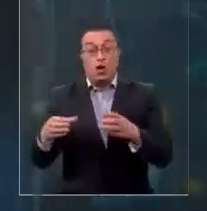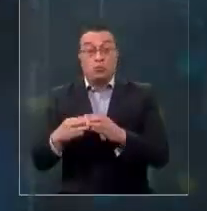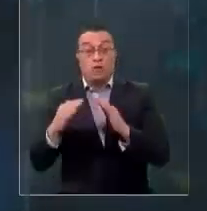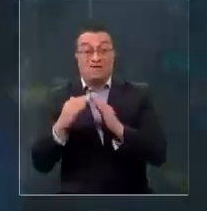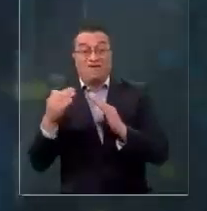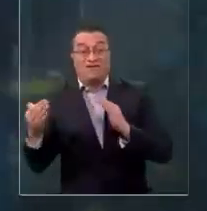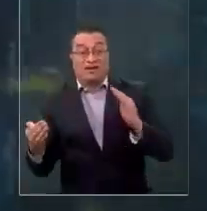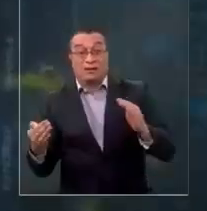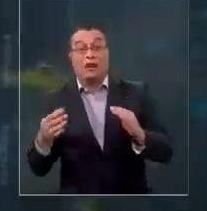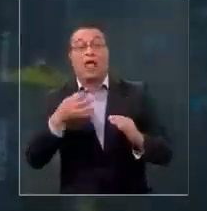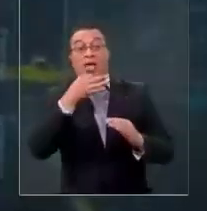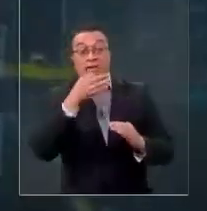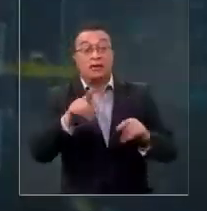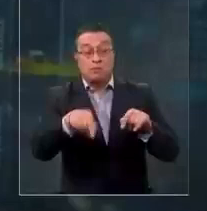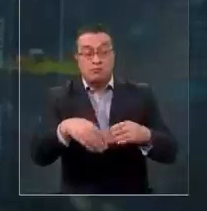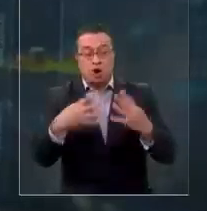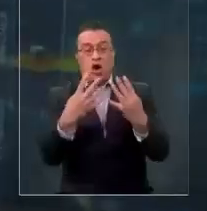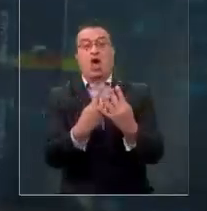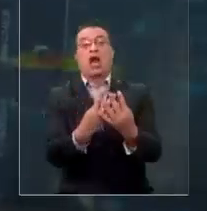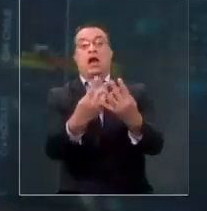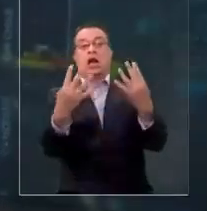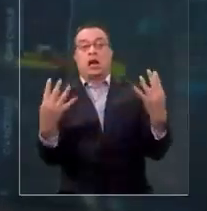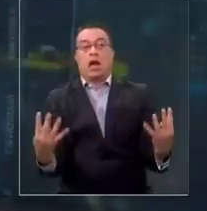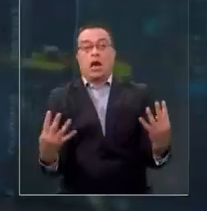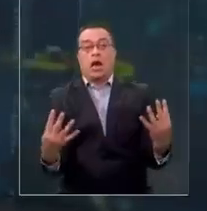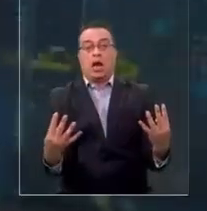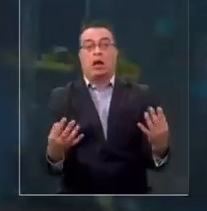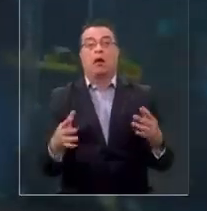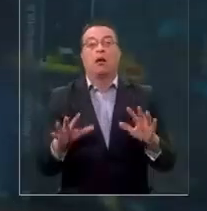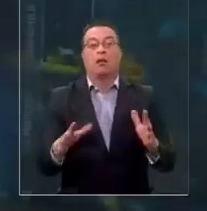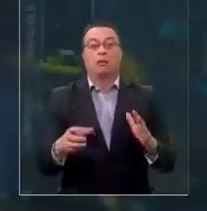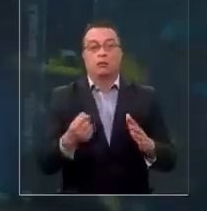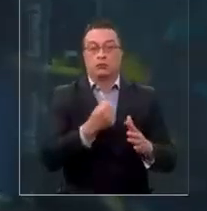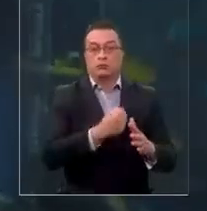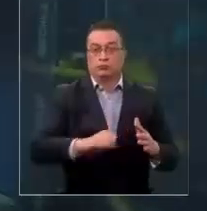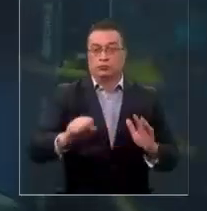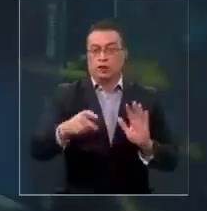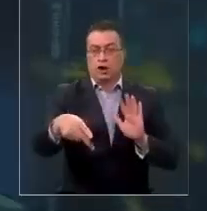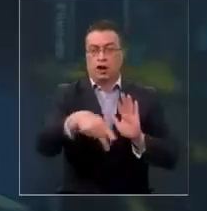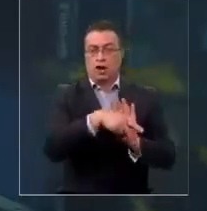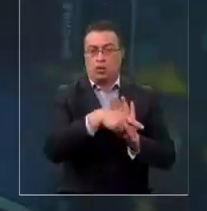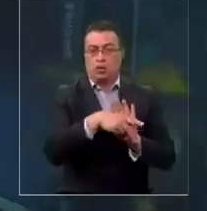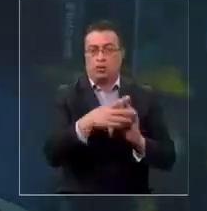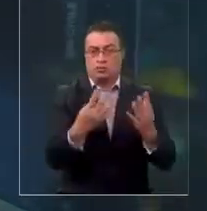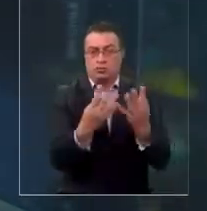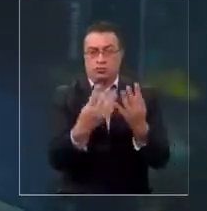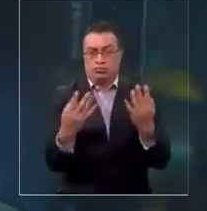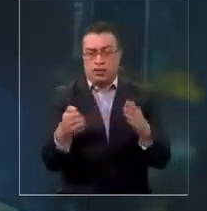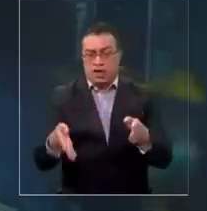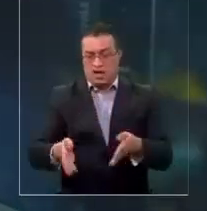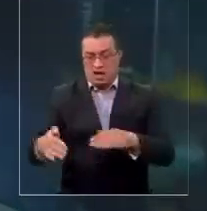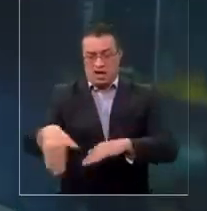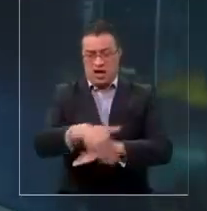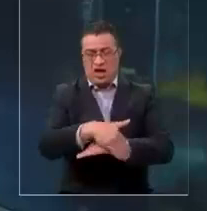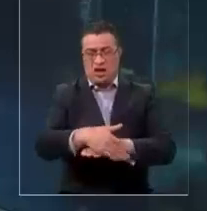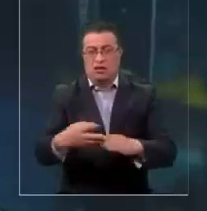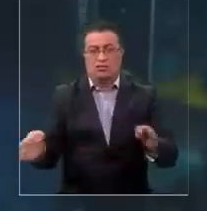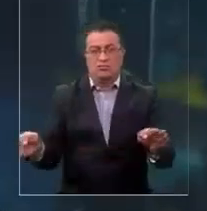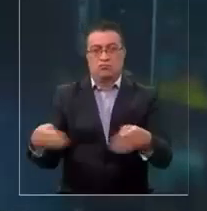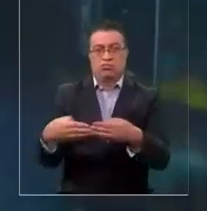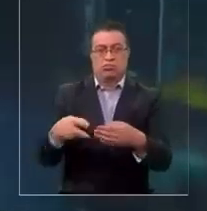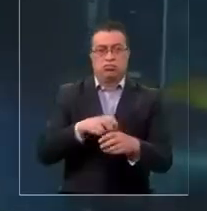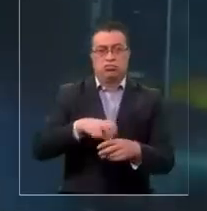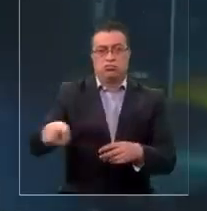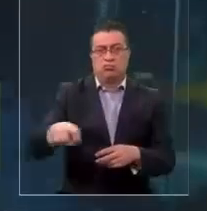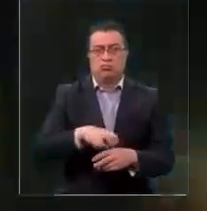vecinos decidieron instalar ahí mismo una reja que al parecer está infringiendo la normativa vigente al cerrar una calle y dificultar su